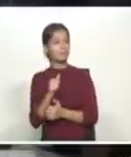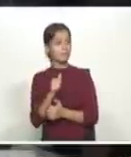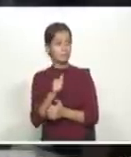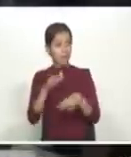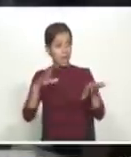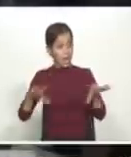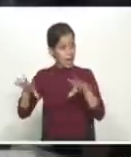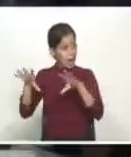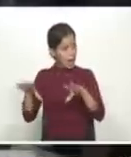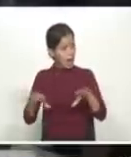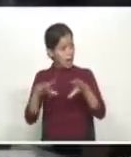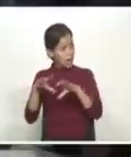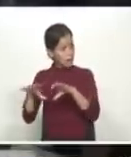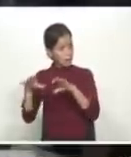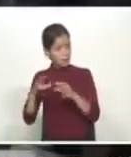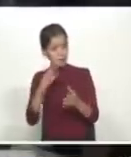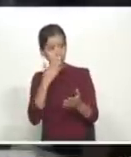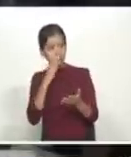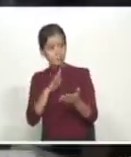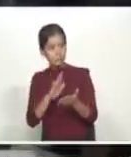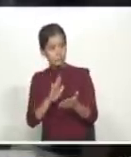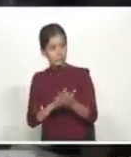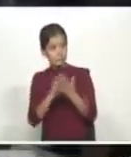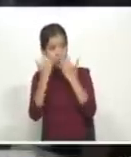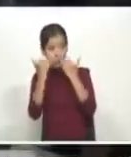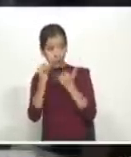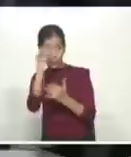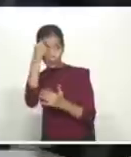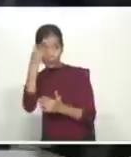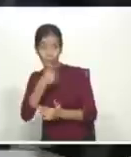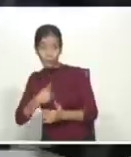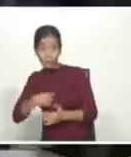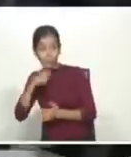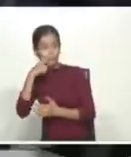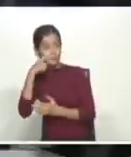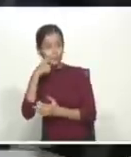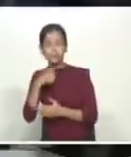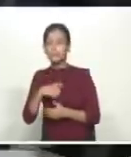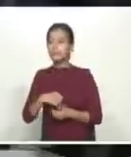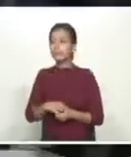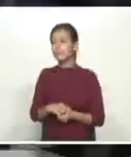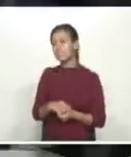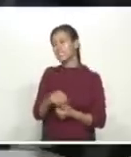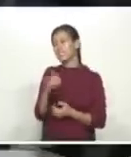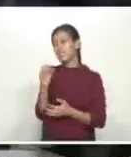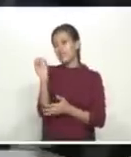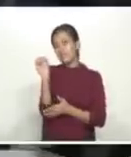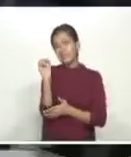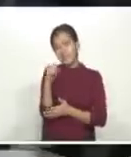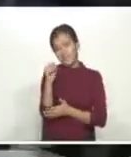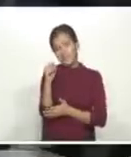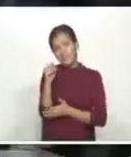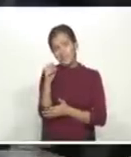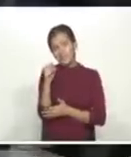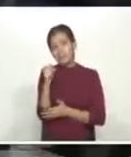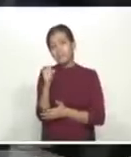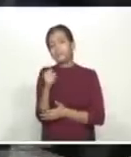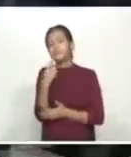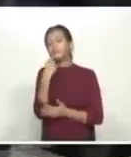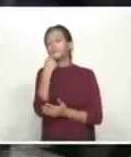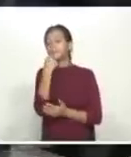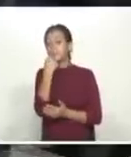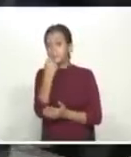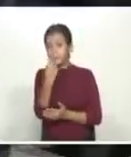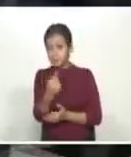corrupción en contra de los ministros. Actual gobierno. El actual gobierno, mejor dicho. No. Sí, yo quiero reivindicar algo